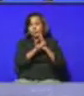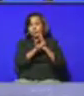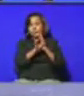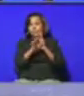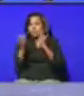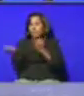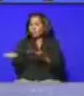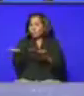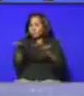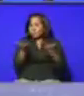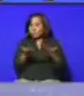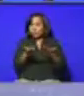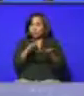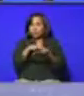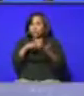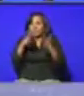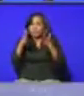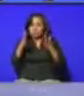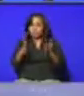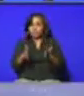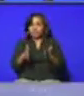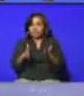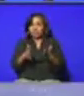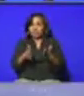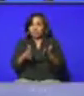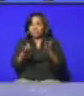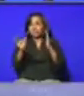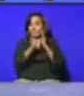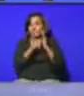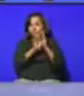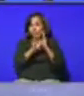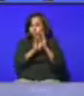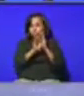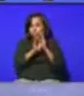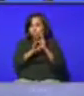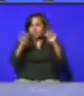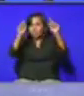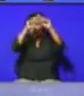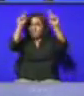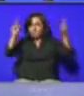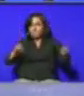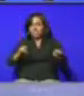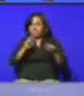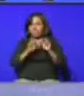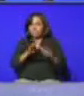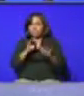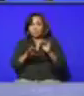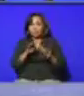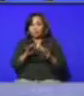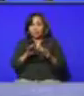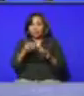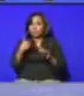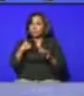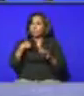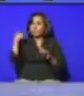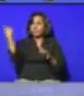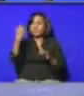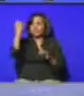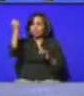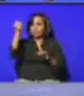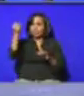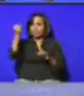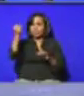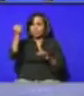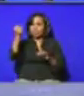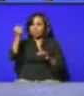de tecnología, en el área de informática, y egresados que han tenido tanto éxito, y que no solamente la